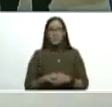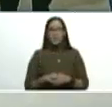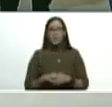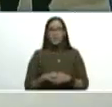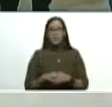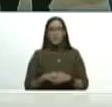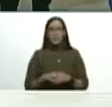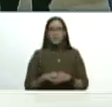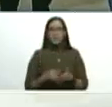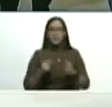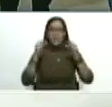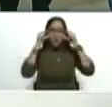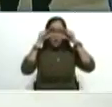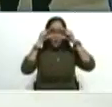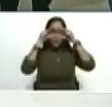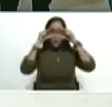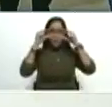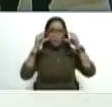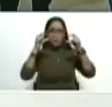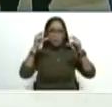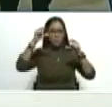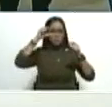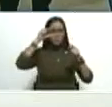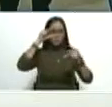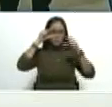Trasplantes de córnea, también delicado,